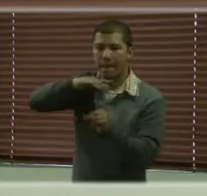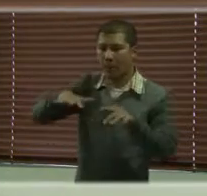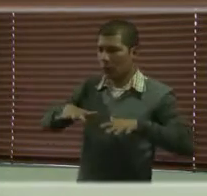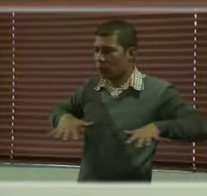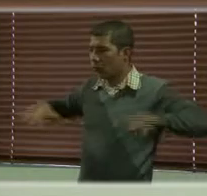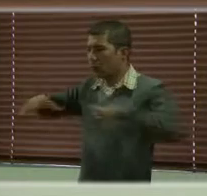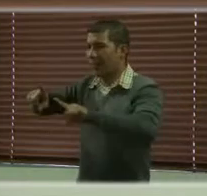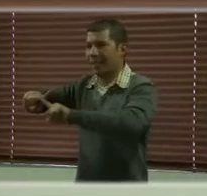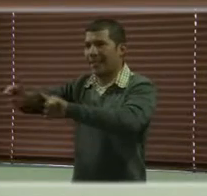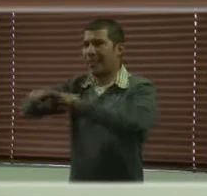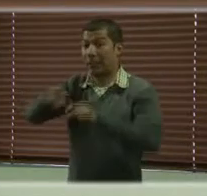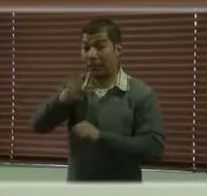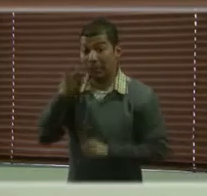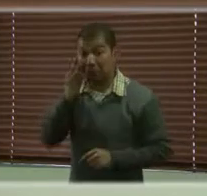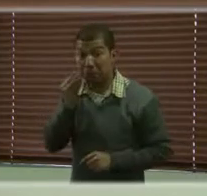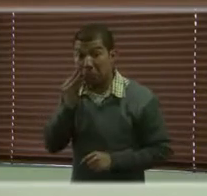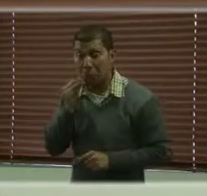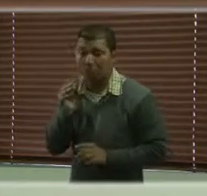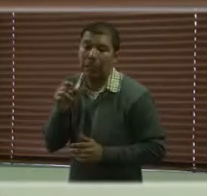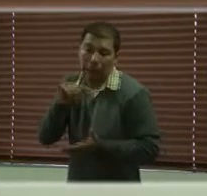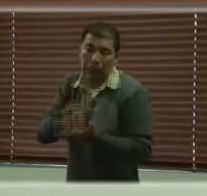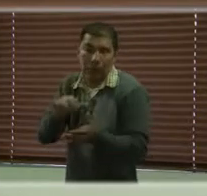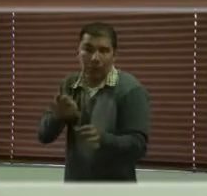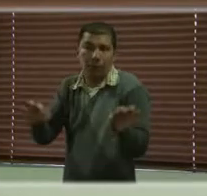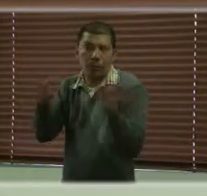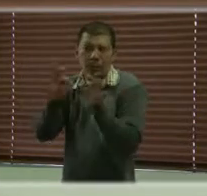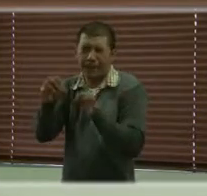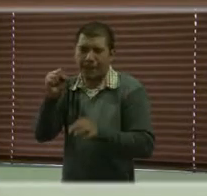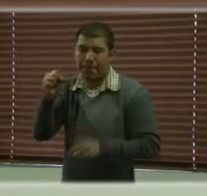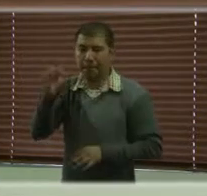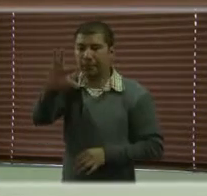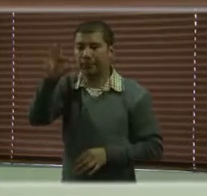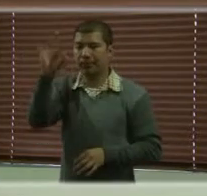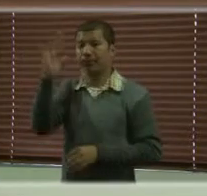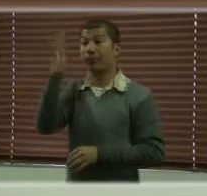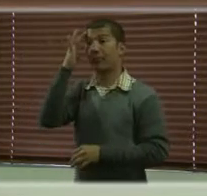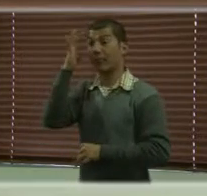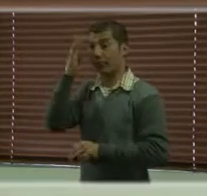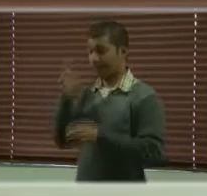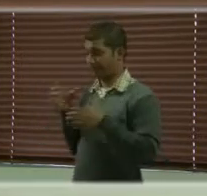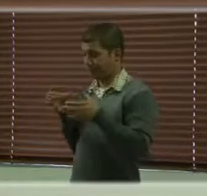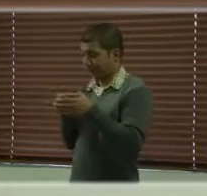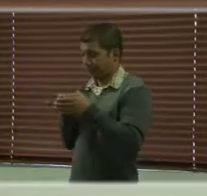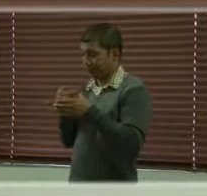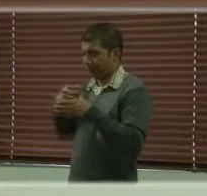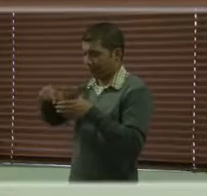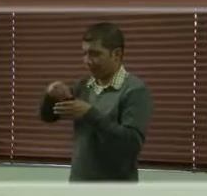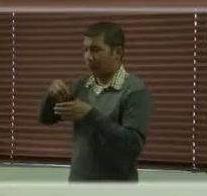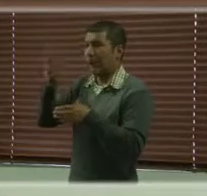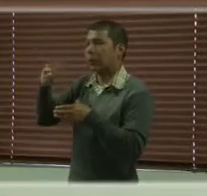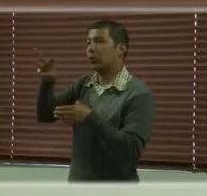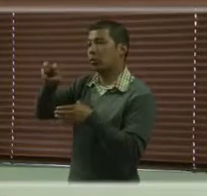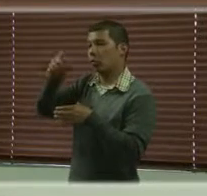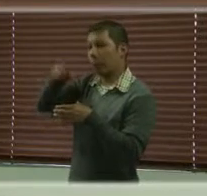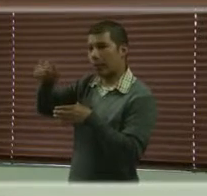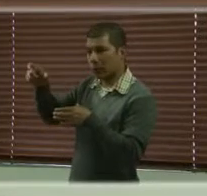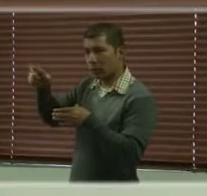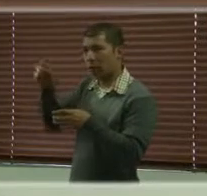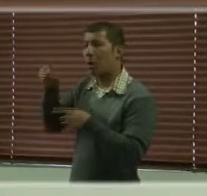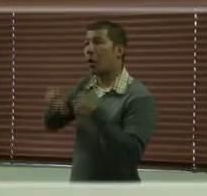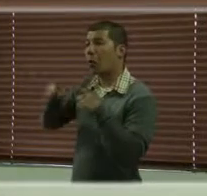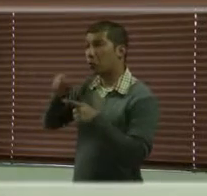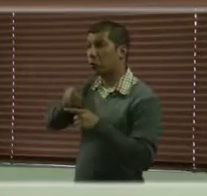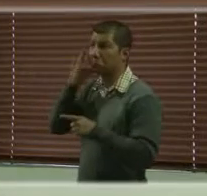porque de hecho los las 18 personas que estamos ahí tenemos diferentes ámbitos de de trabajo algunos desde la academia